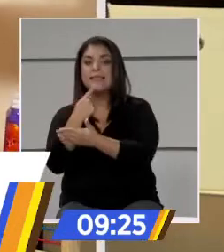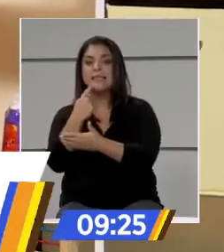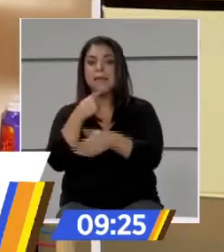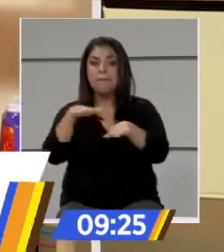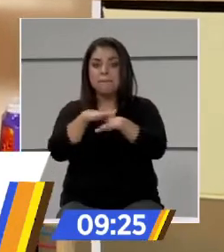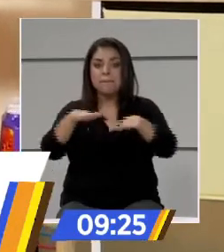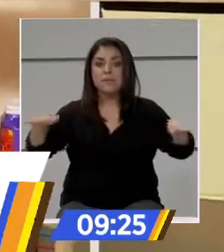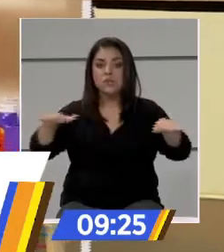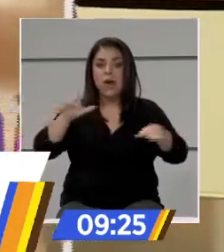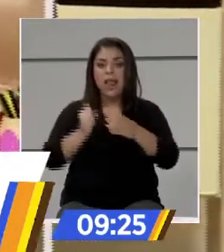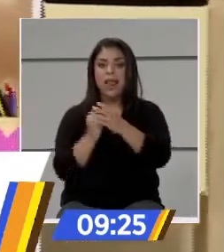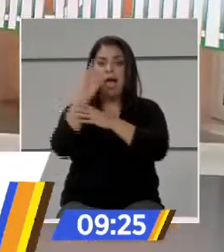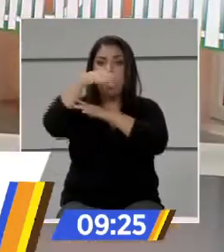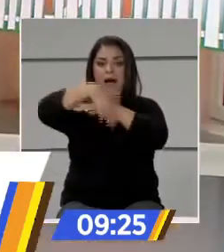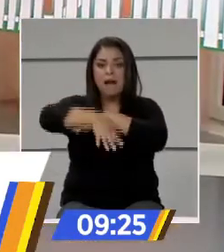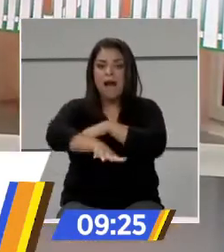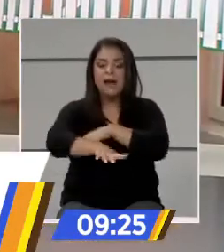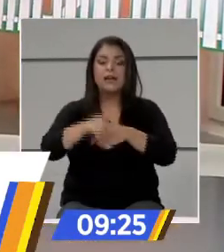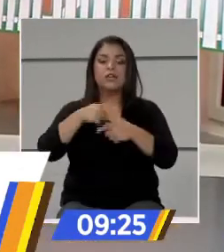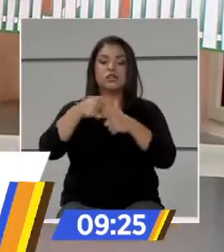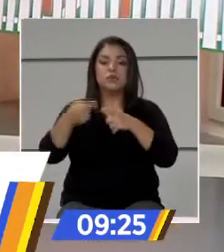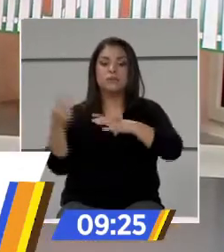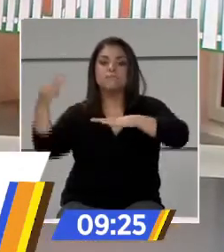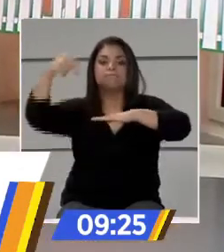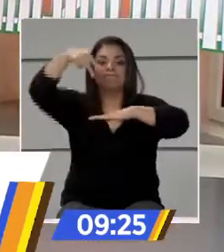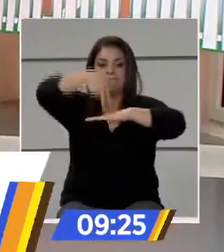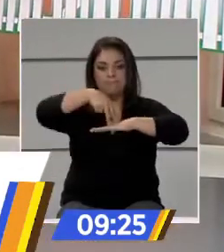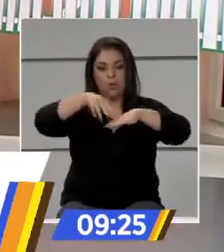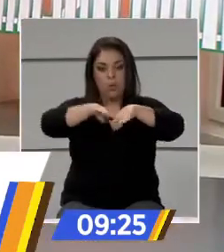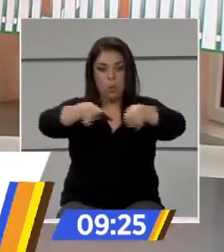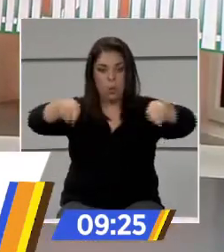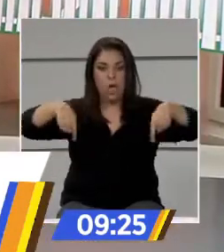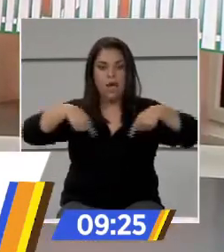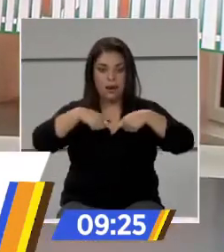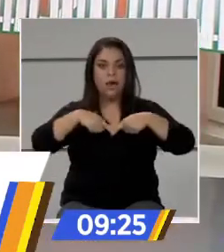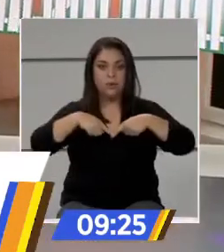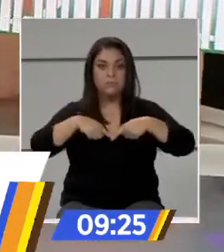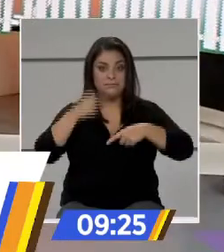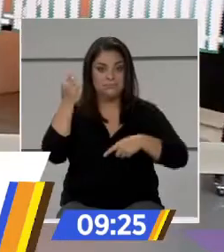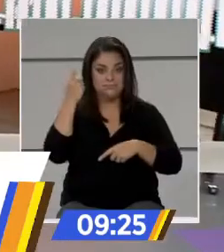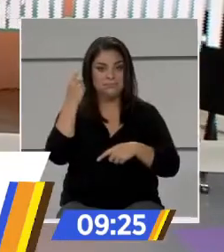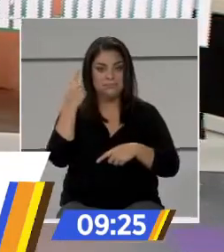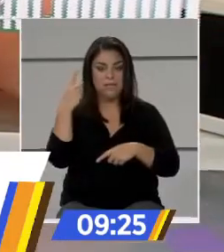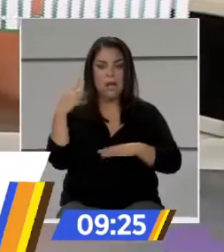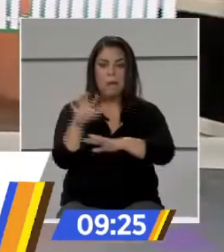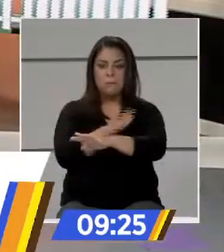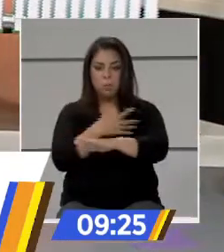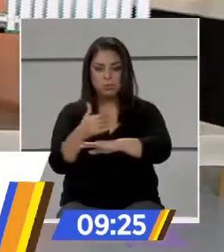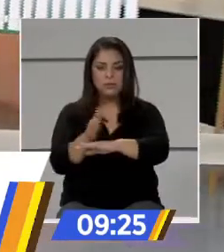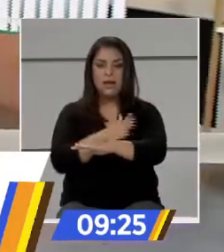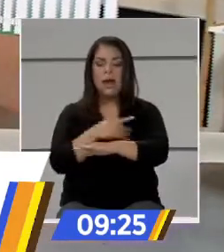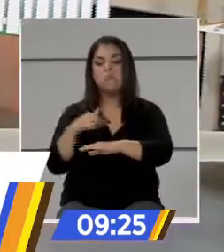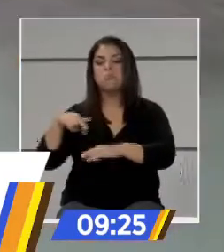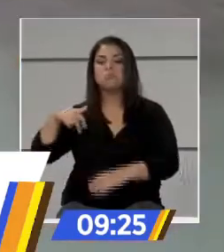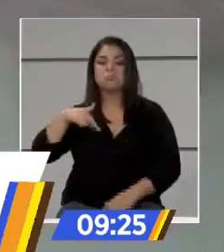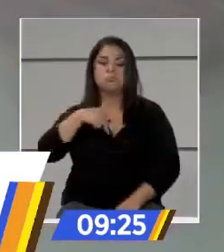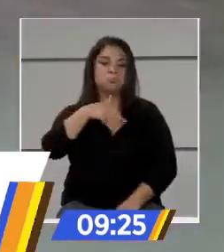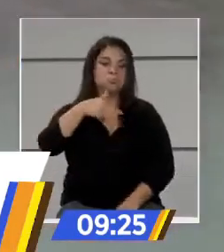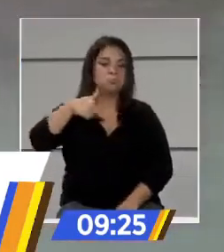Don Oscar, ¿usted nos escuchó? Entonces ponemos música y nosotros caminamos normalmente. Cuando Don